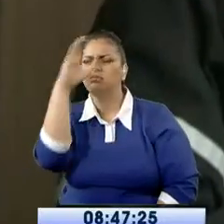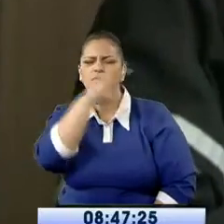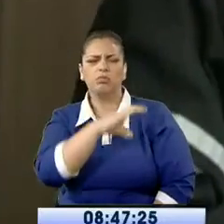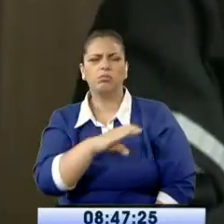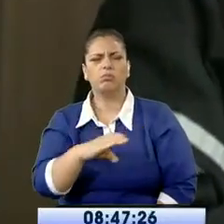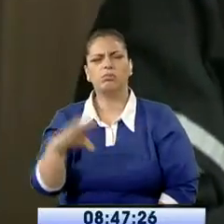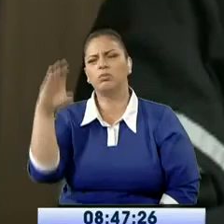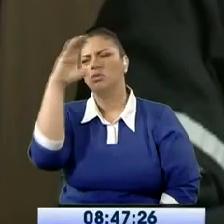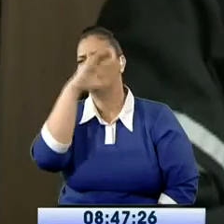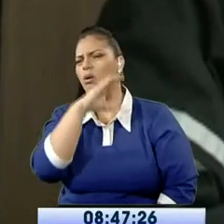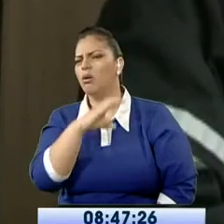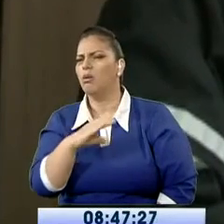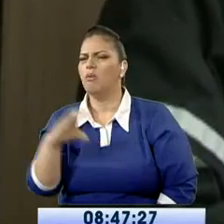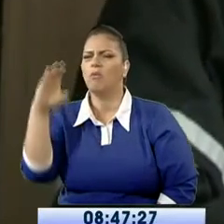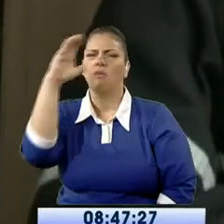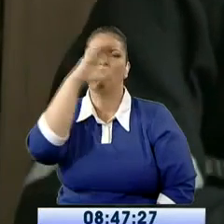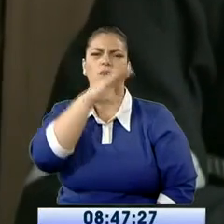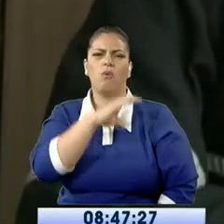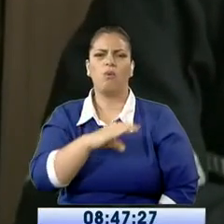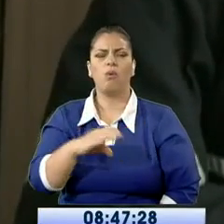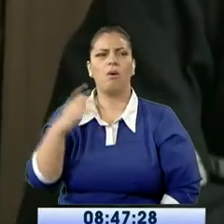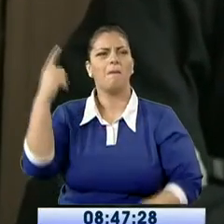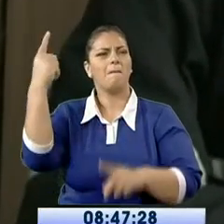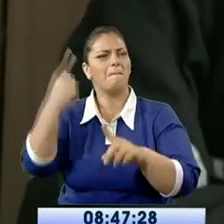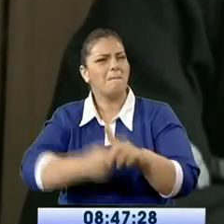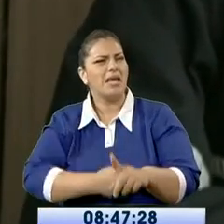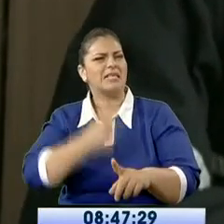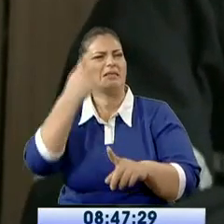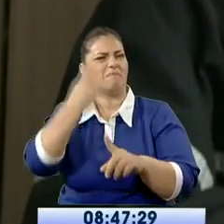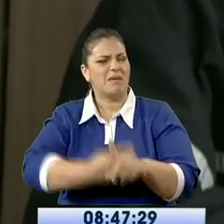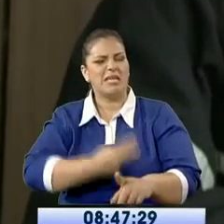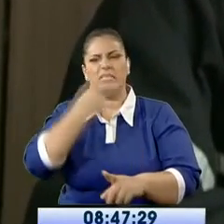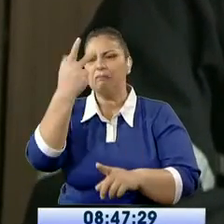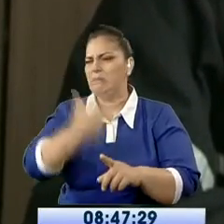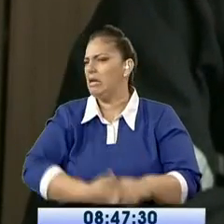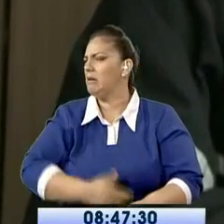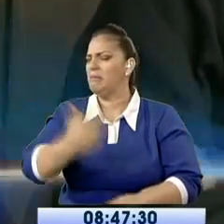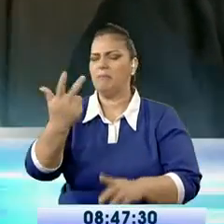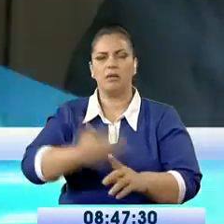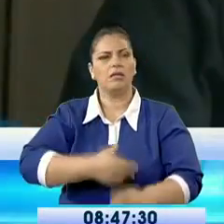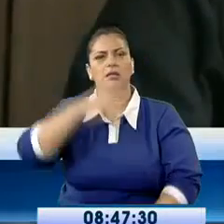resultado se obtuvo a través del proceso de varios meses de análisis,